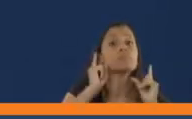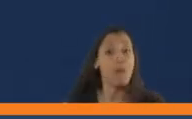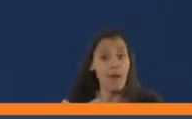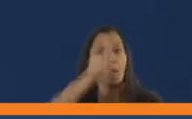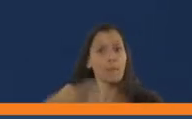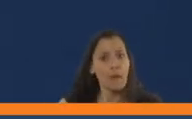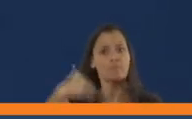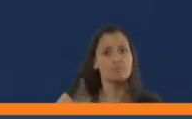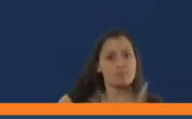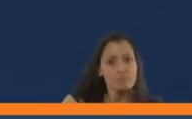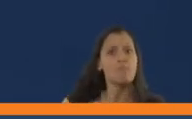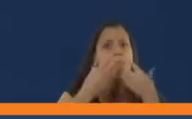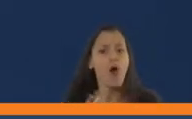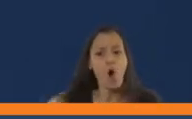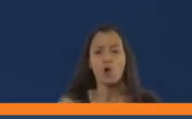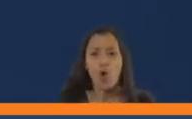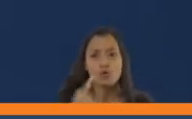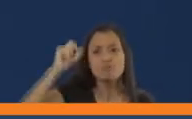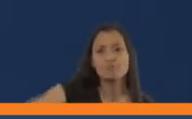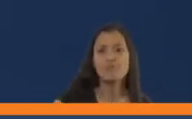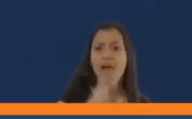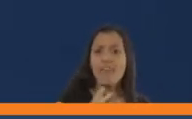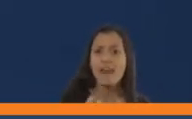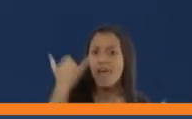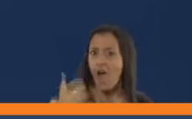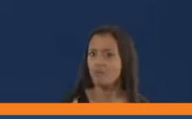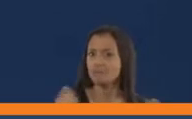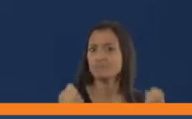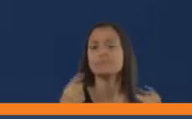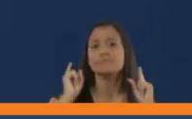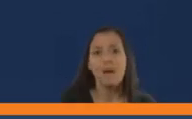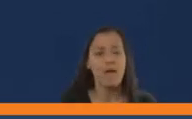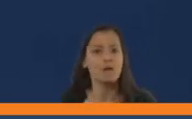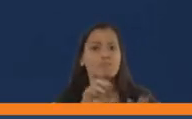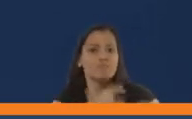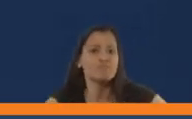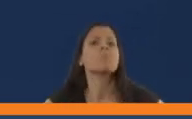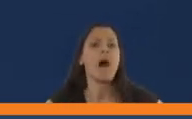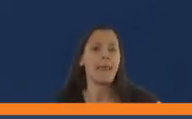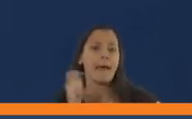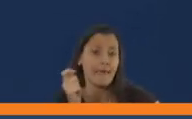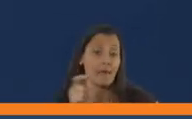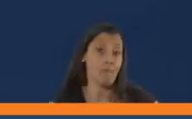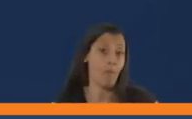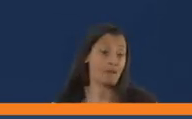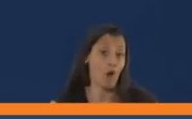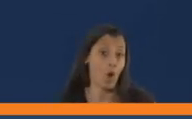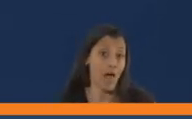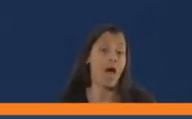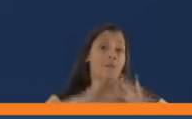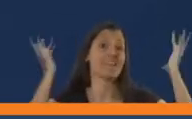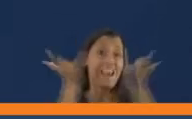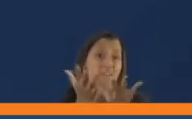nuestro enorme potencial energético y de minerales críticos para la transición ecológica